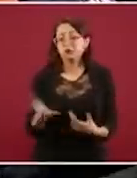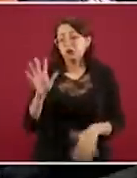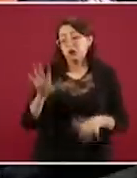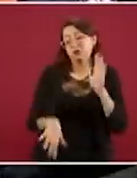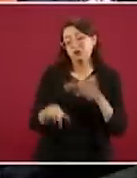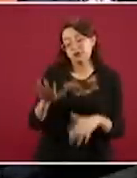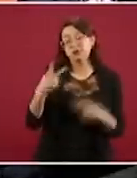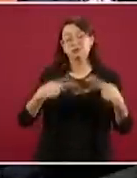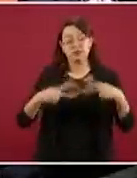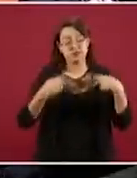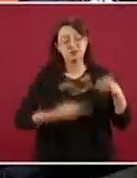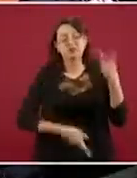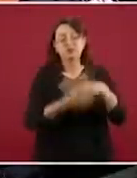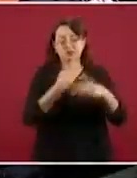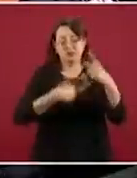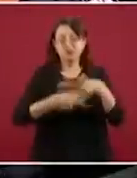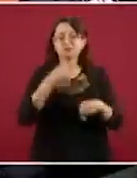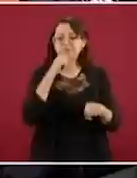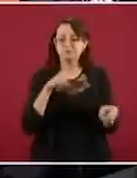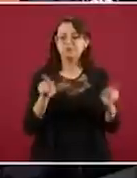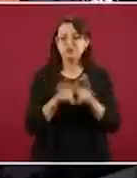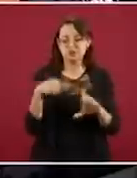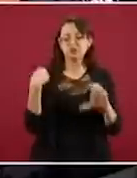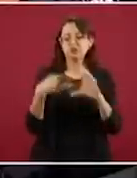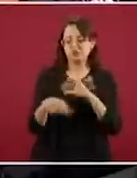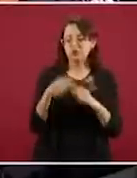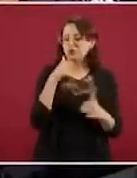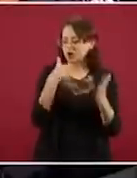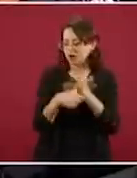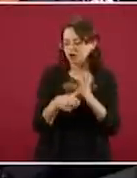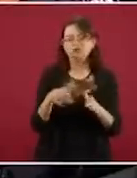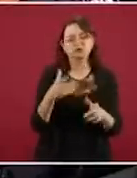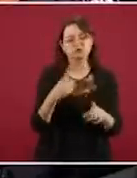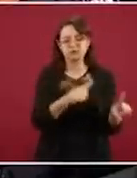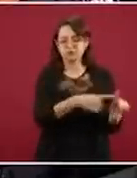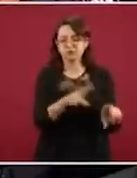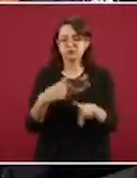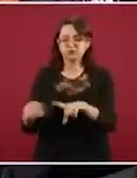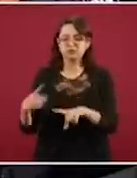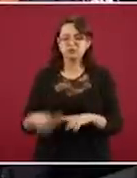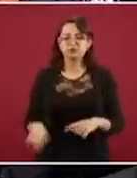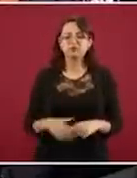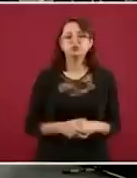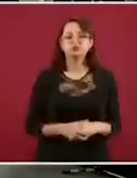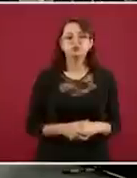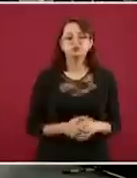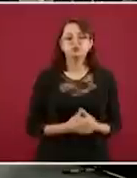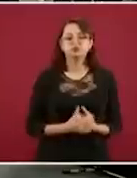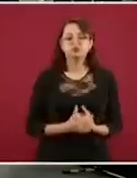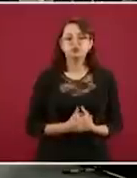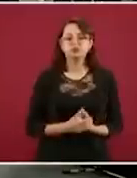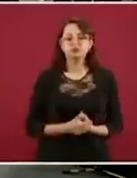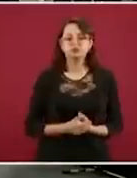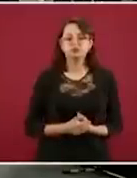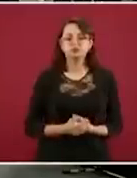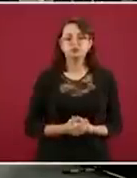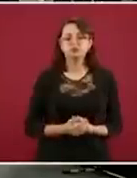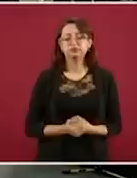Hay gente que viene aquí con nosotros y también vía correo postal nos llega. Sí, ya. Pues ya,